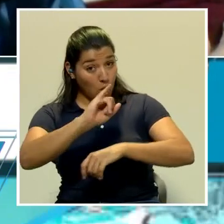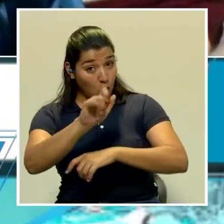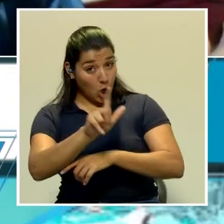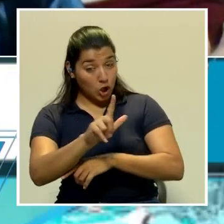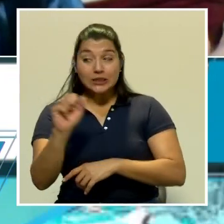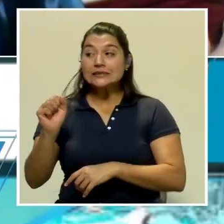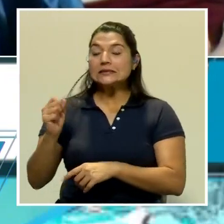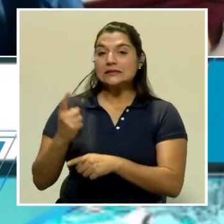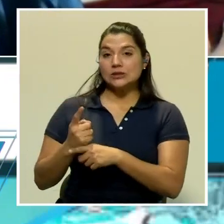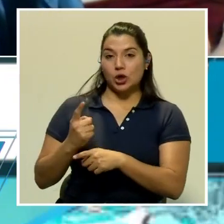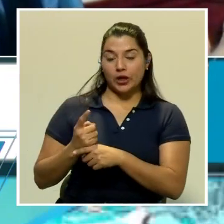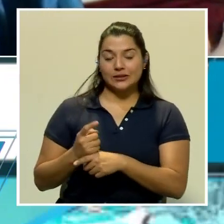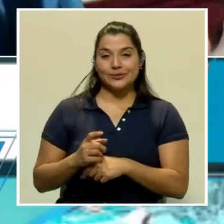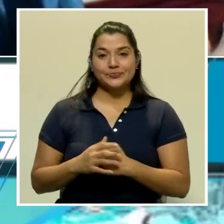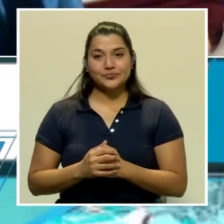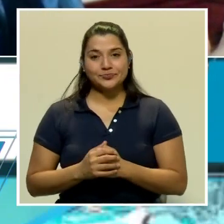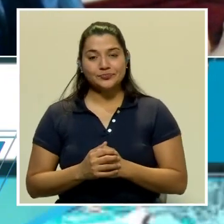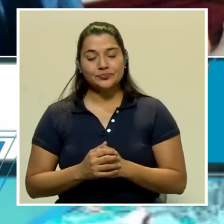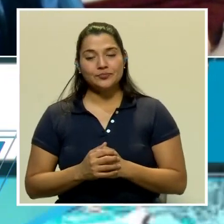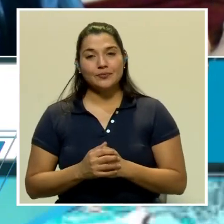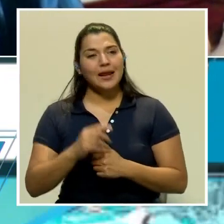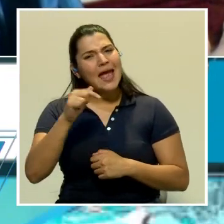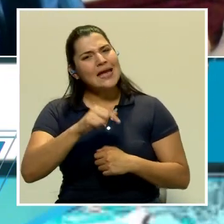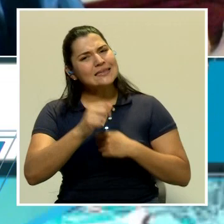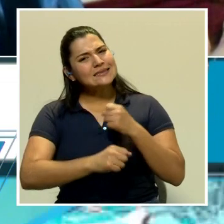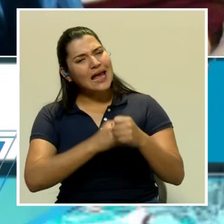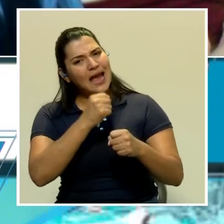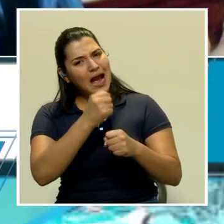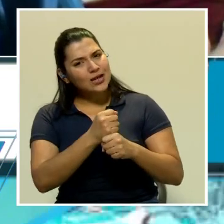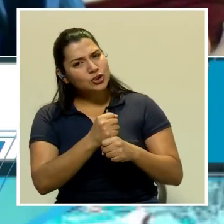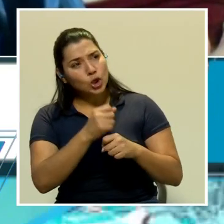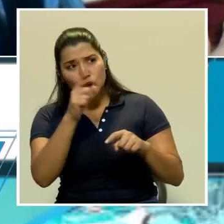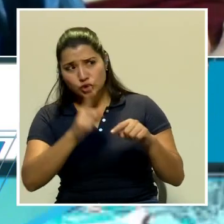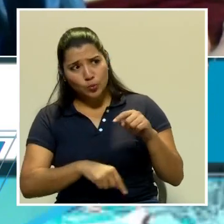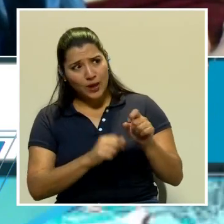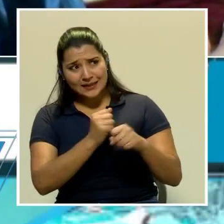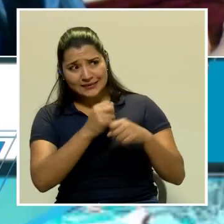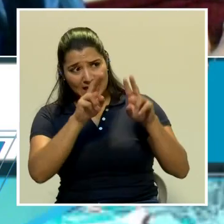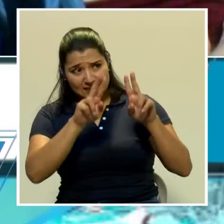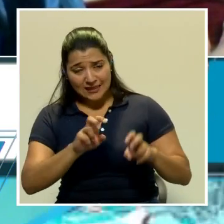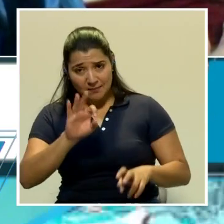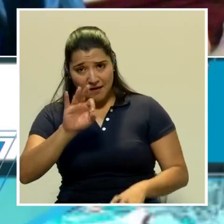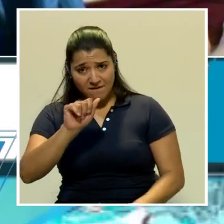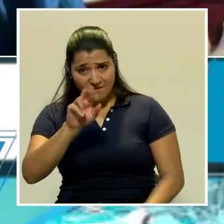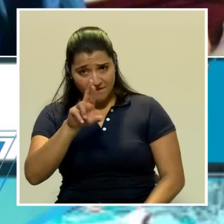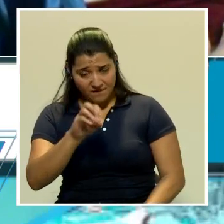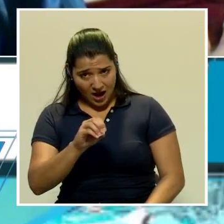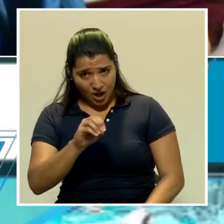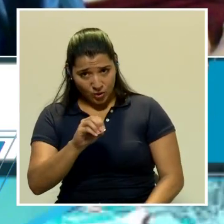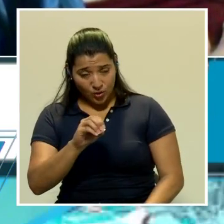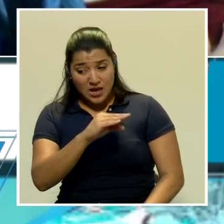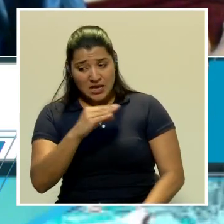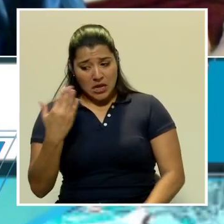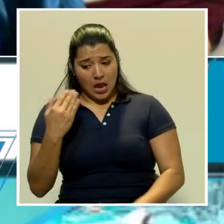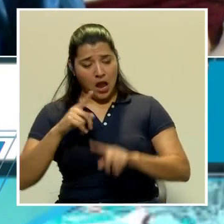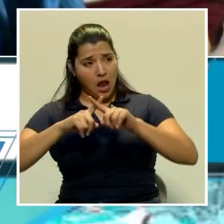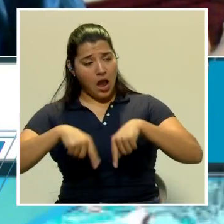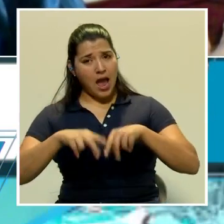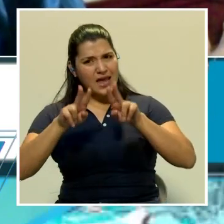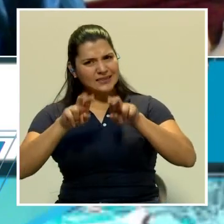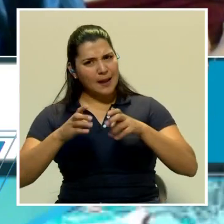es. Julio. Ok, este año no se podrán hacer las pruebas FARO y se acaban de cancelar los exámenes